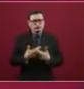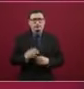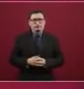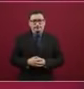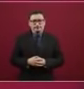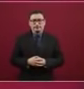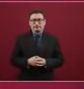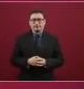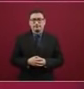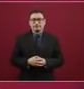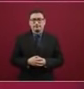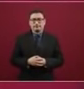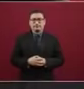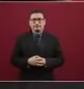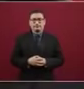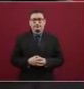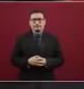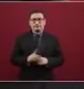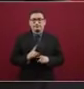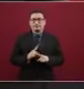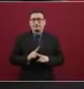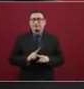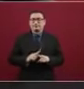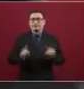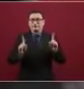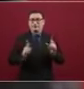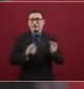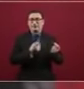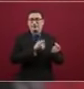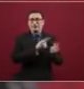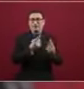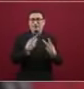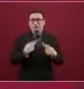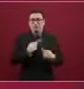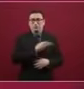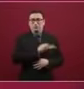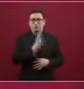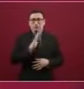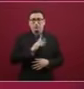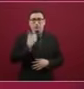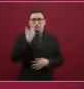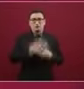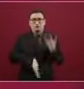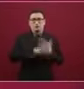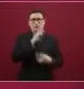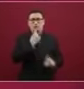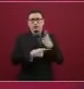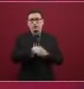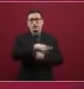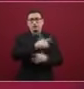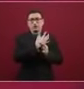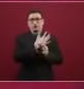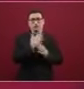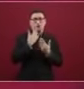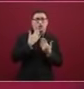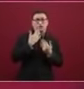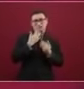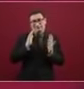de lo que piensan nuestros adversarios. Estaba yo viendo ayer